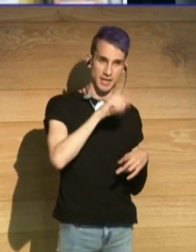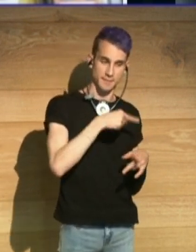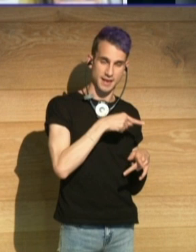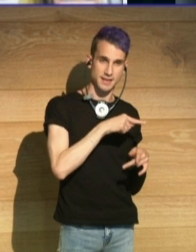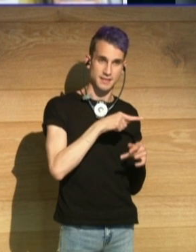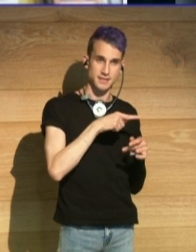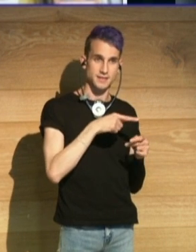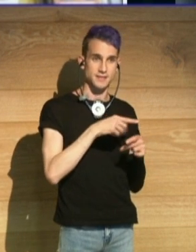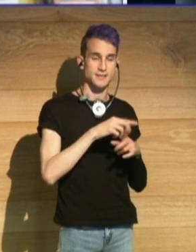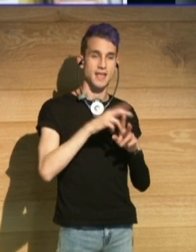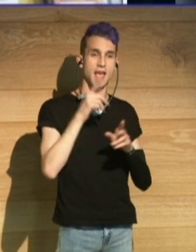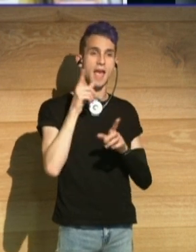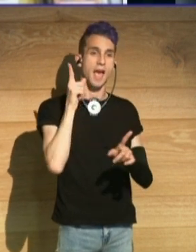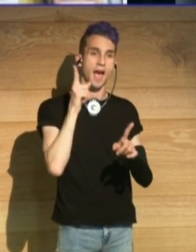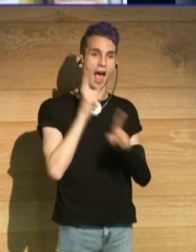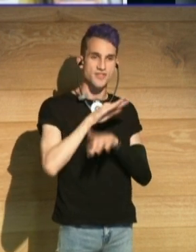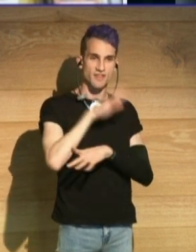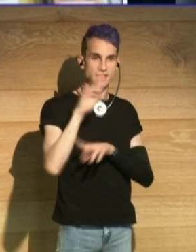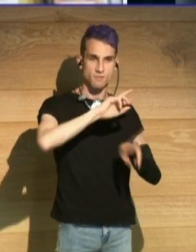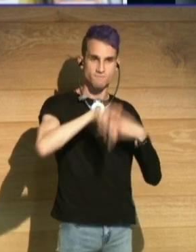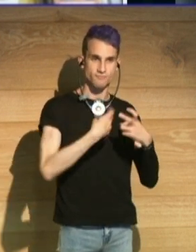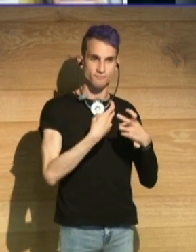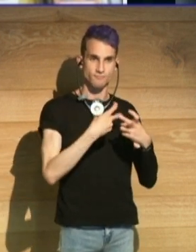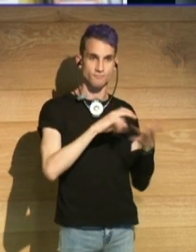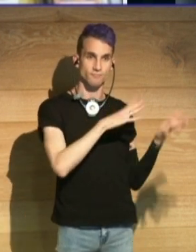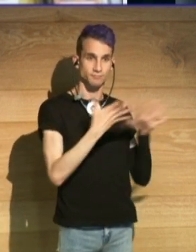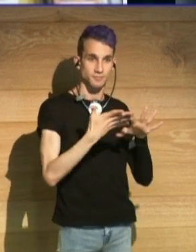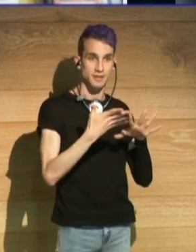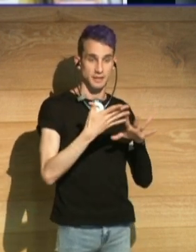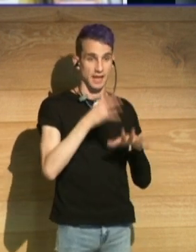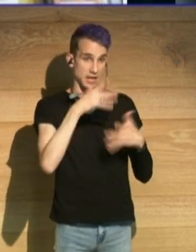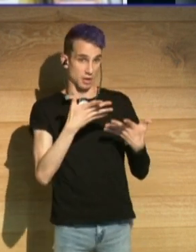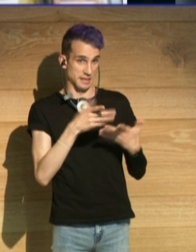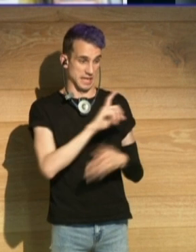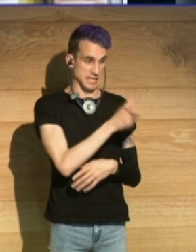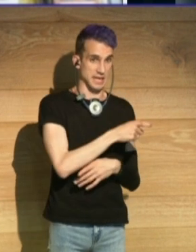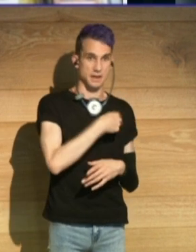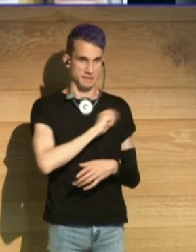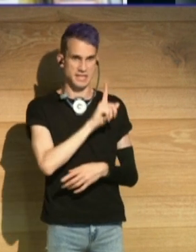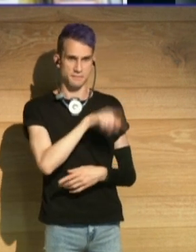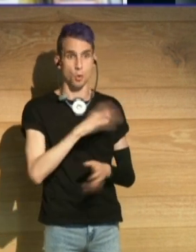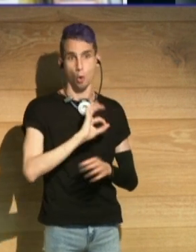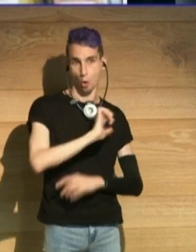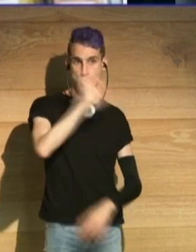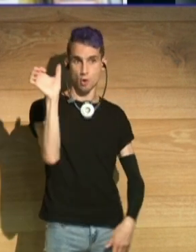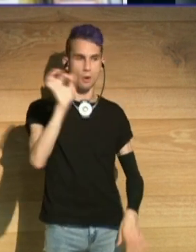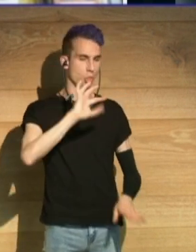del antifascismo que, en mi opinión, hoy en día en Italia, como en España, o en Europa o en otros